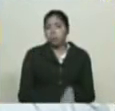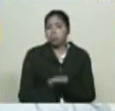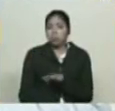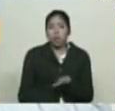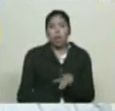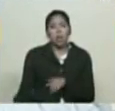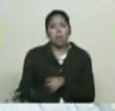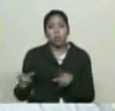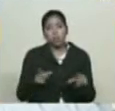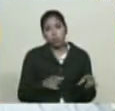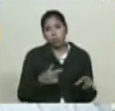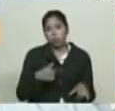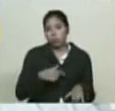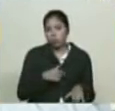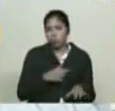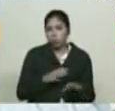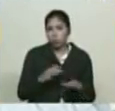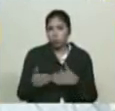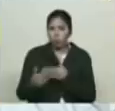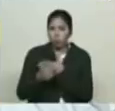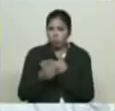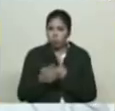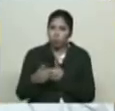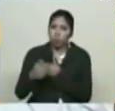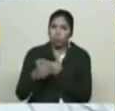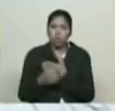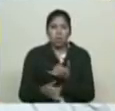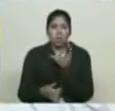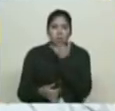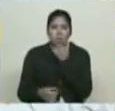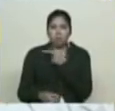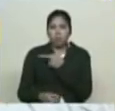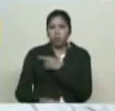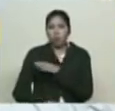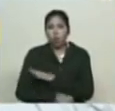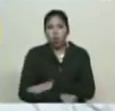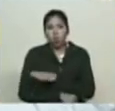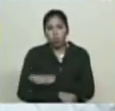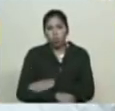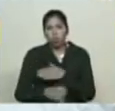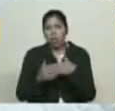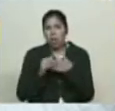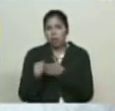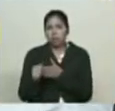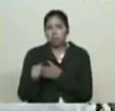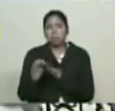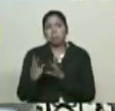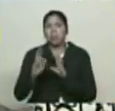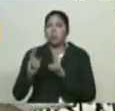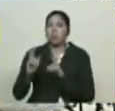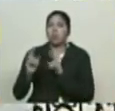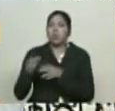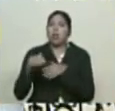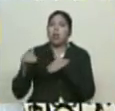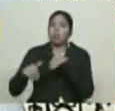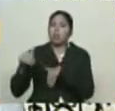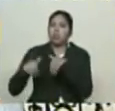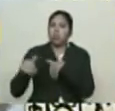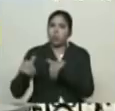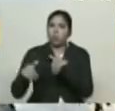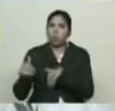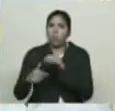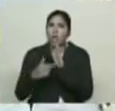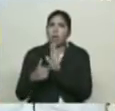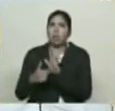agresiones, ante la errática conducta de la MUC, más elecciones y más elecciones. Esa es nuestra consigna en